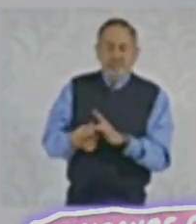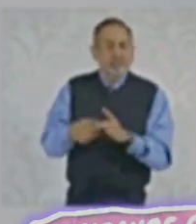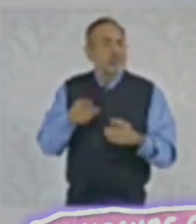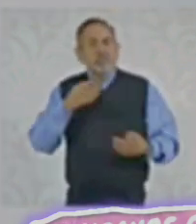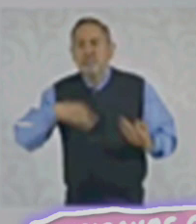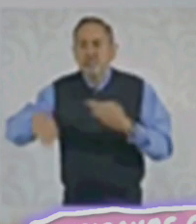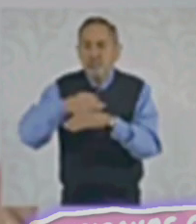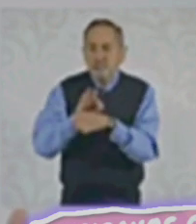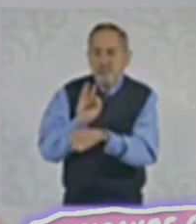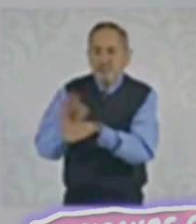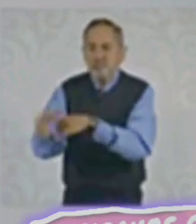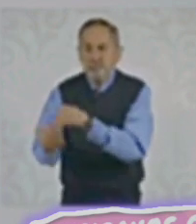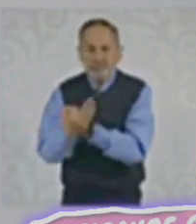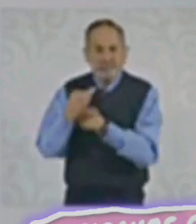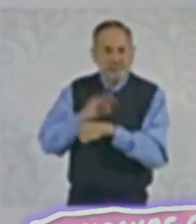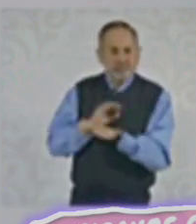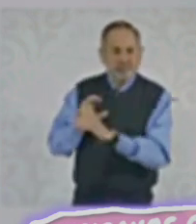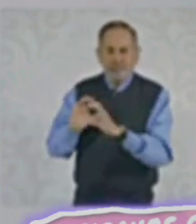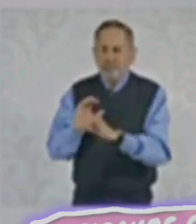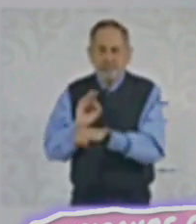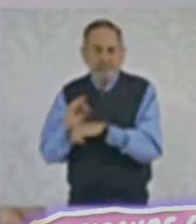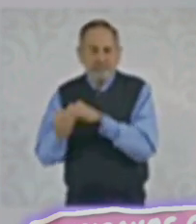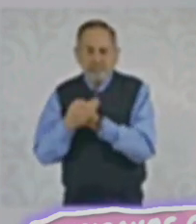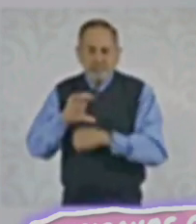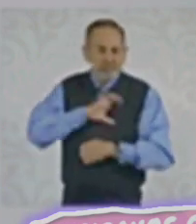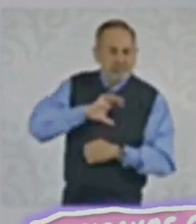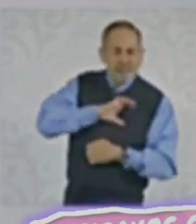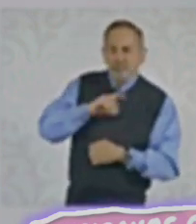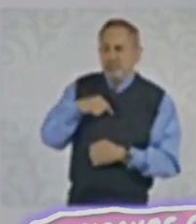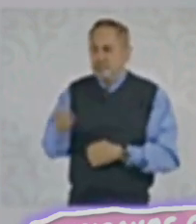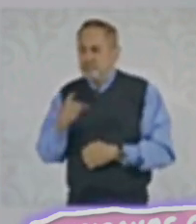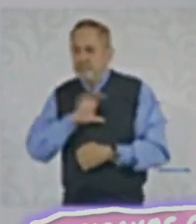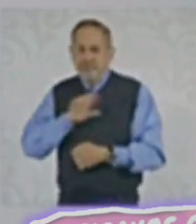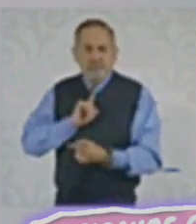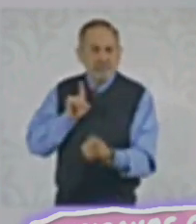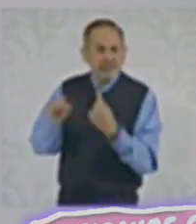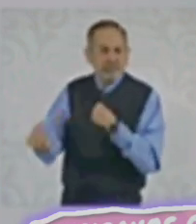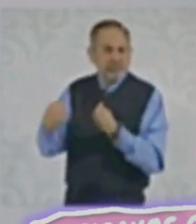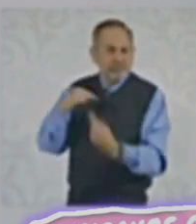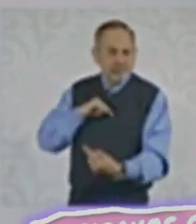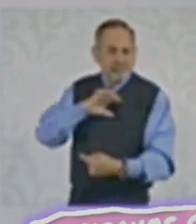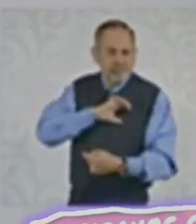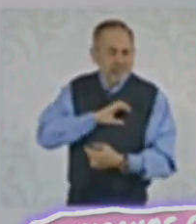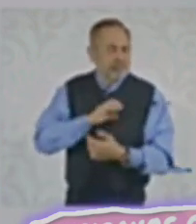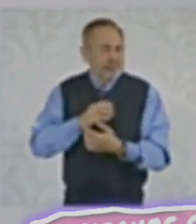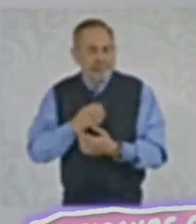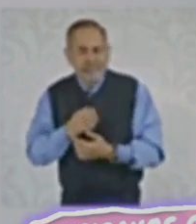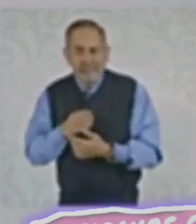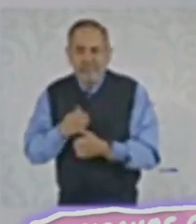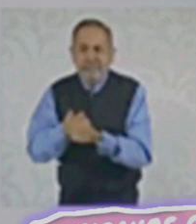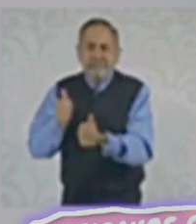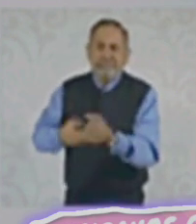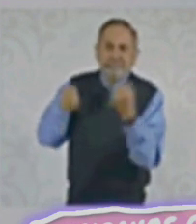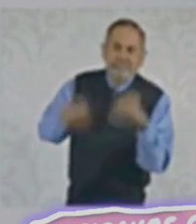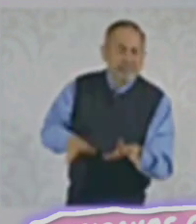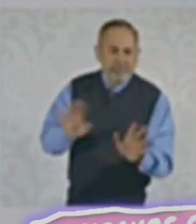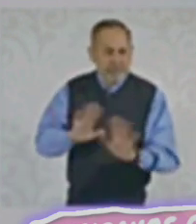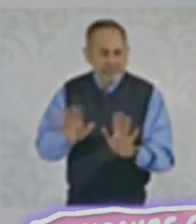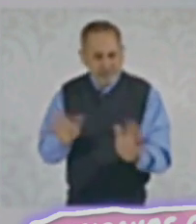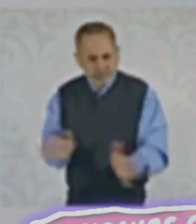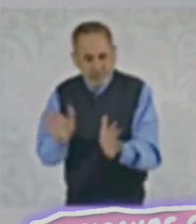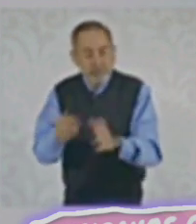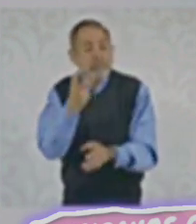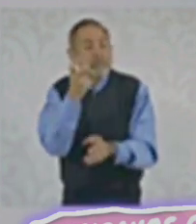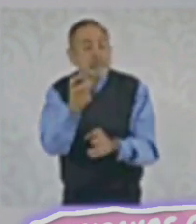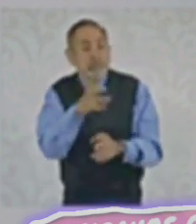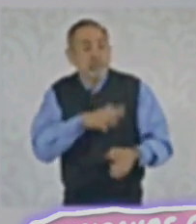nos cuidamos, entre todos nos queremos, entre todos nos ayudamos, no permitimos que nadie se quede atrás, por eso por el bien de todos, primero